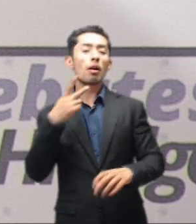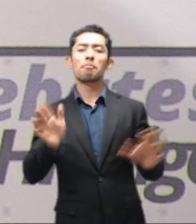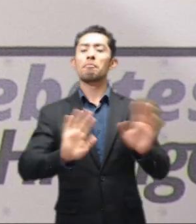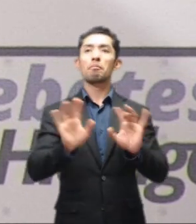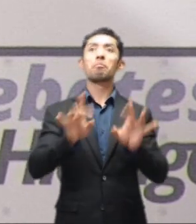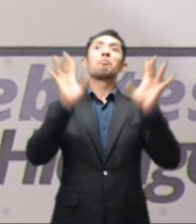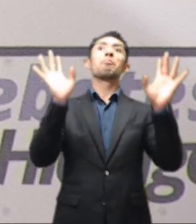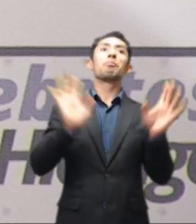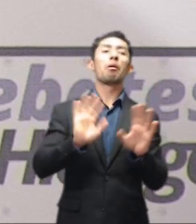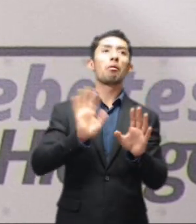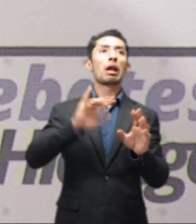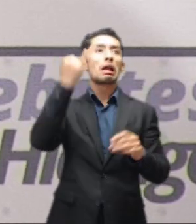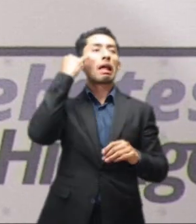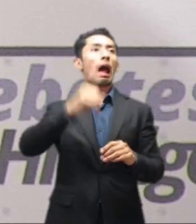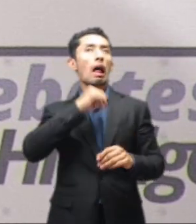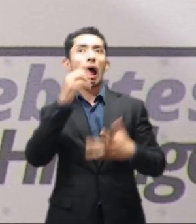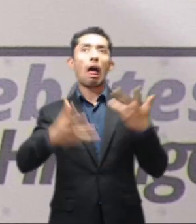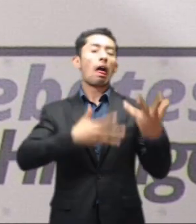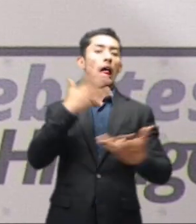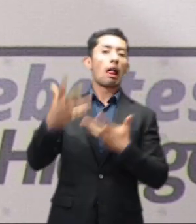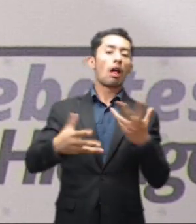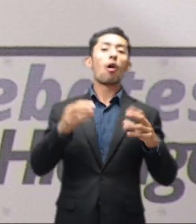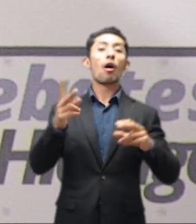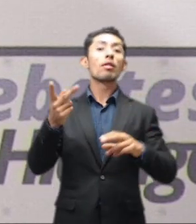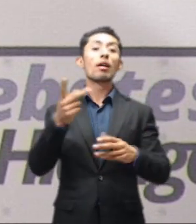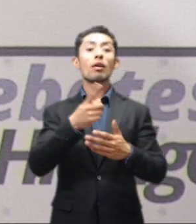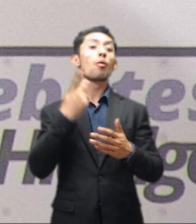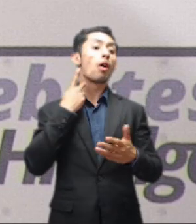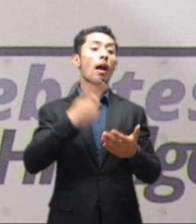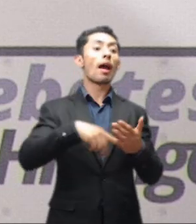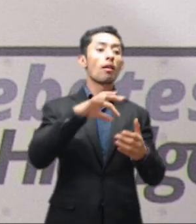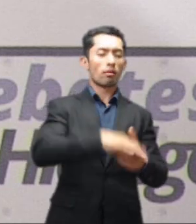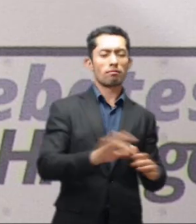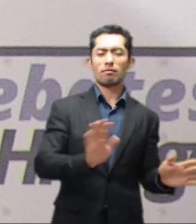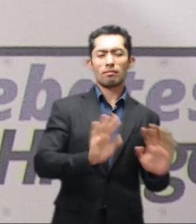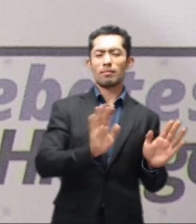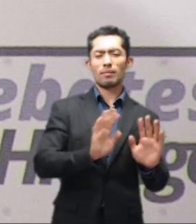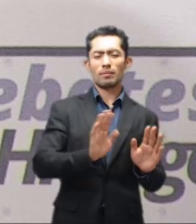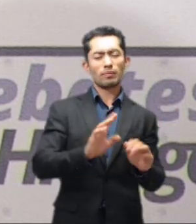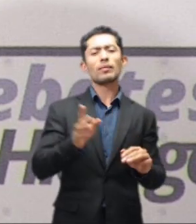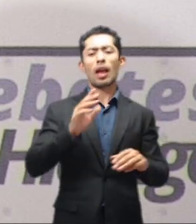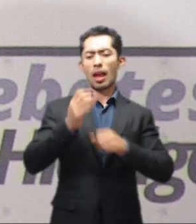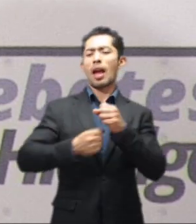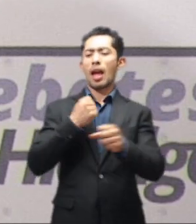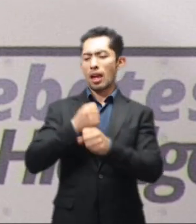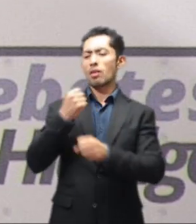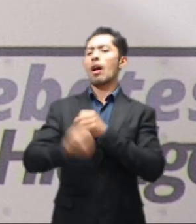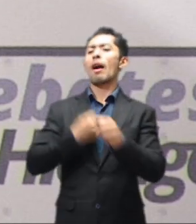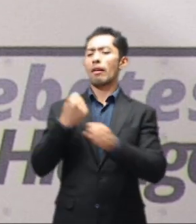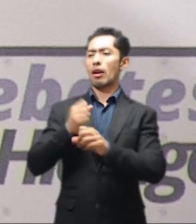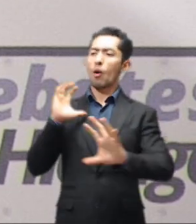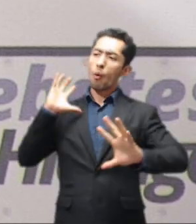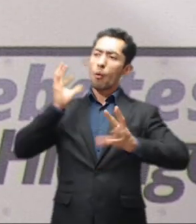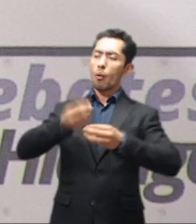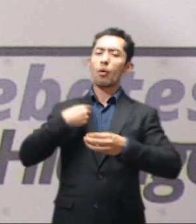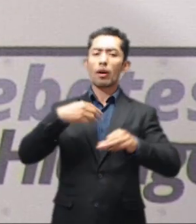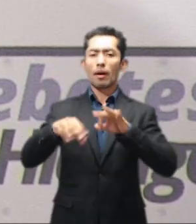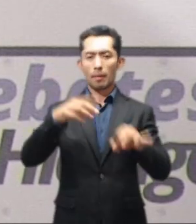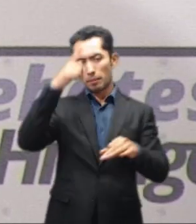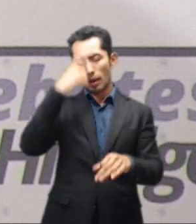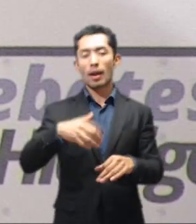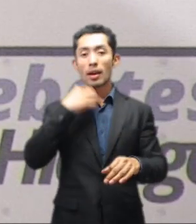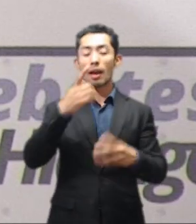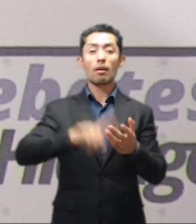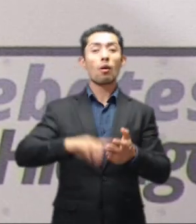ocasión ni políticos nada más en el tema electoral estamos trabajando desde hace muchos años para mantener